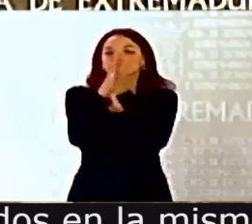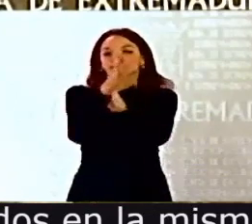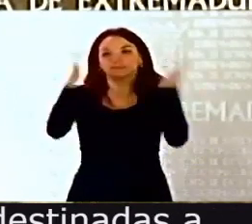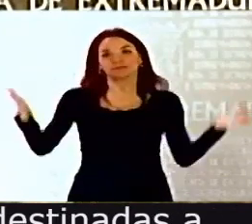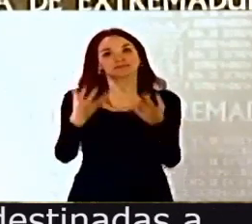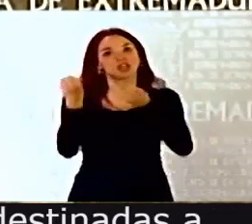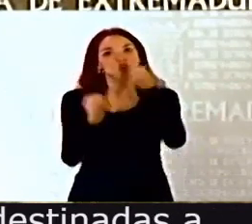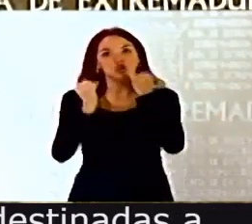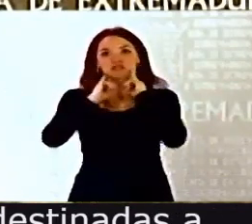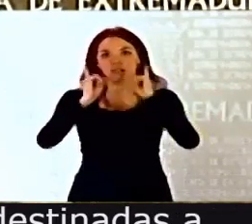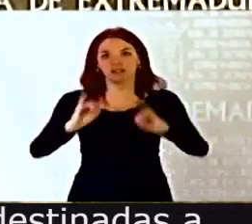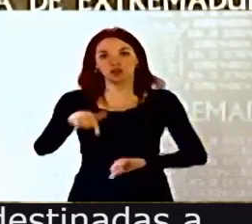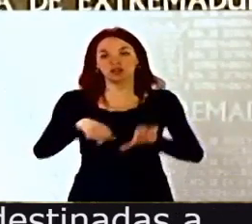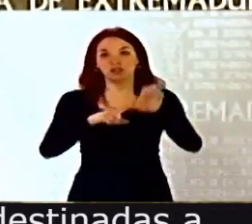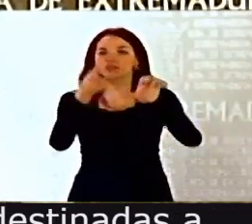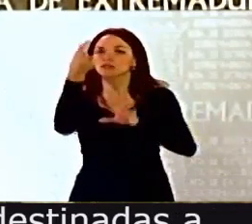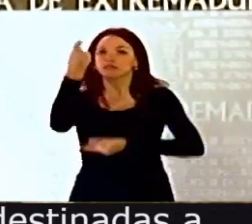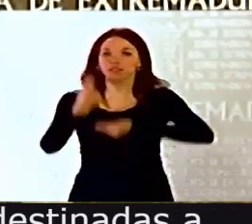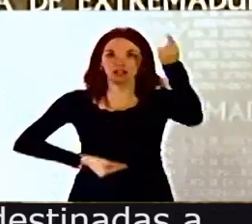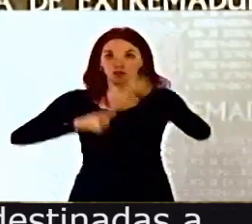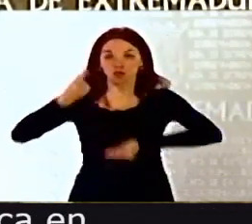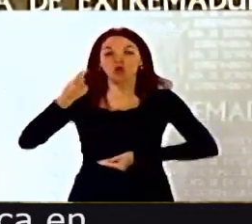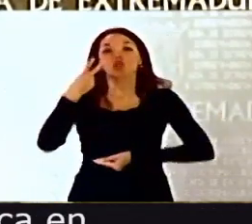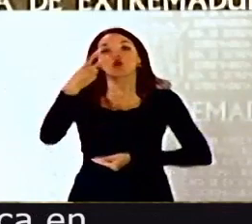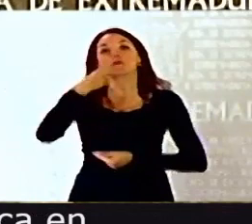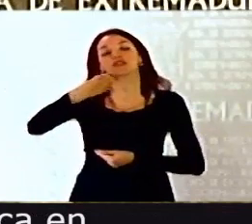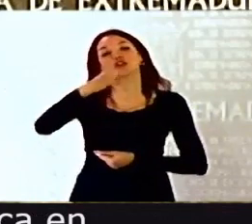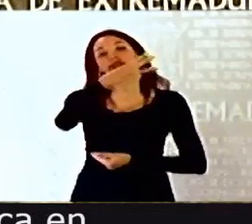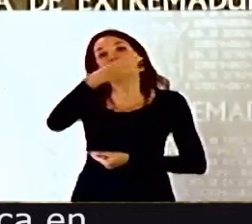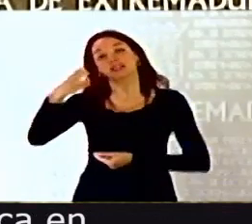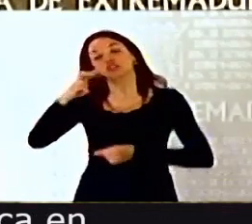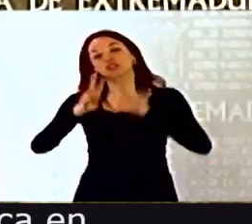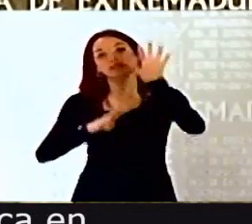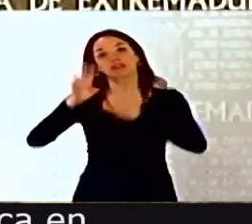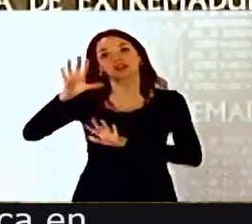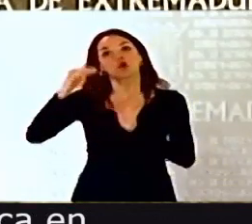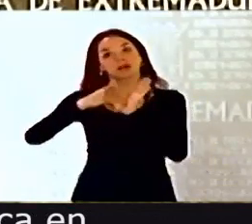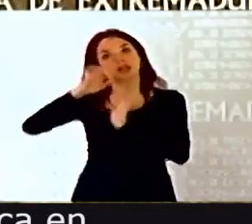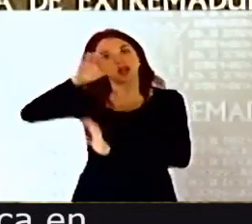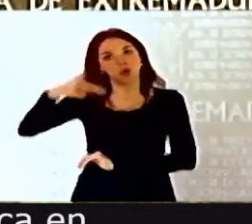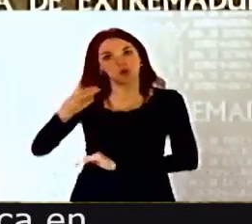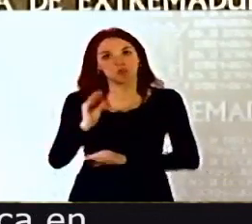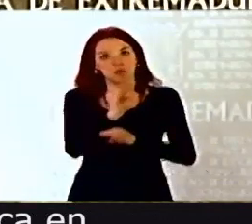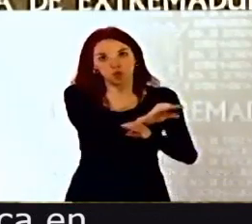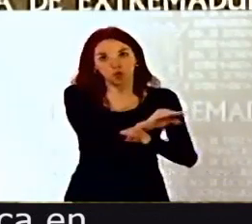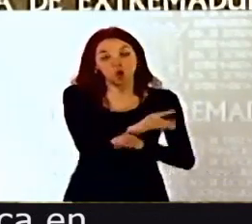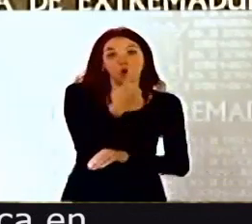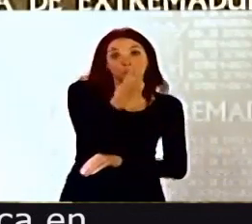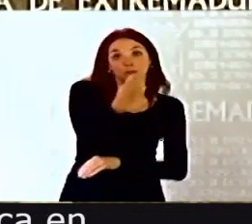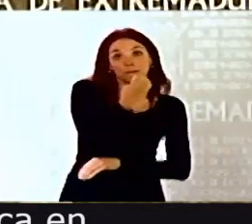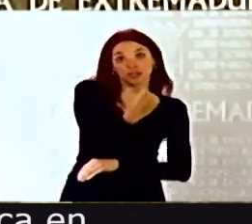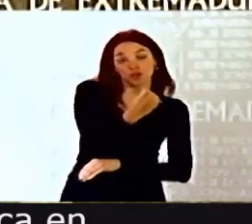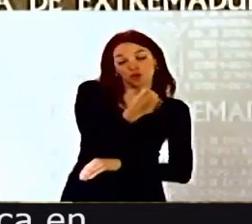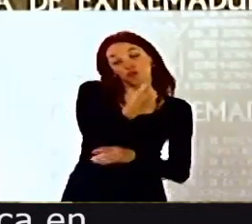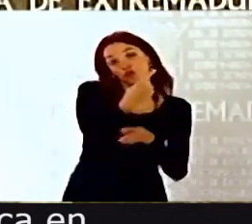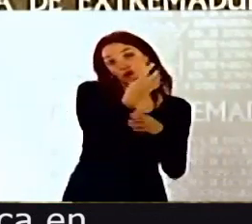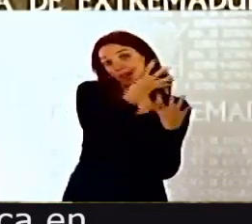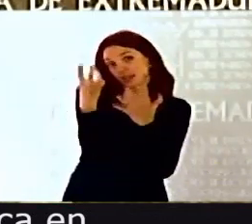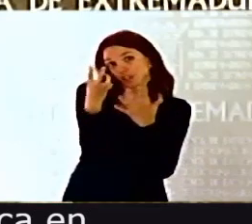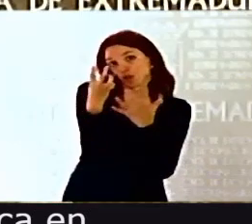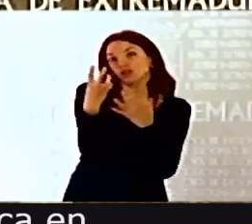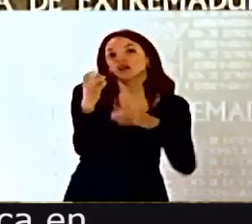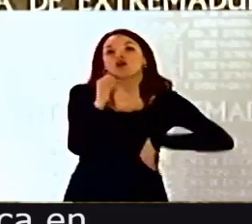en Extremadura, con una financiación de 2.375.000 euros. 1.900.000 euros pertenecen